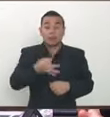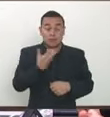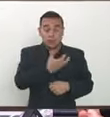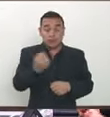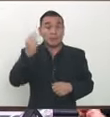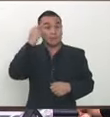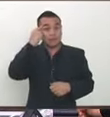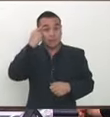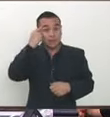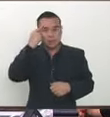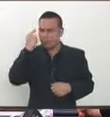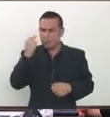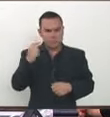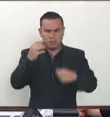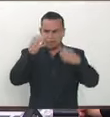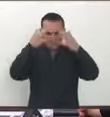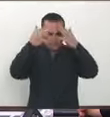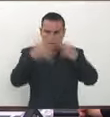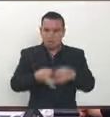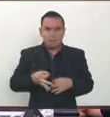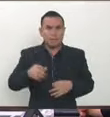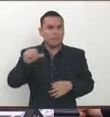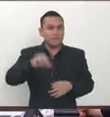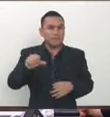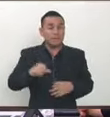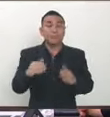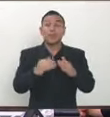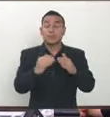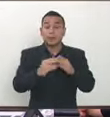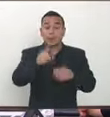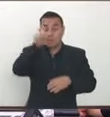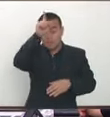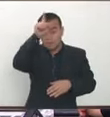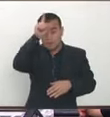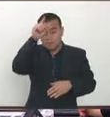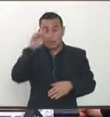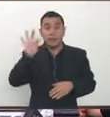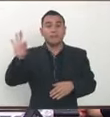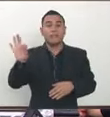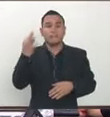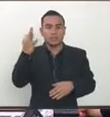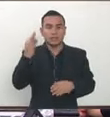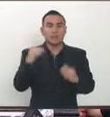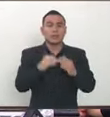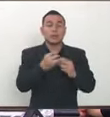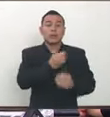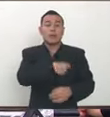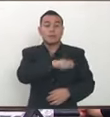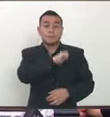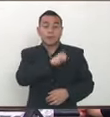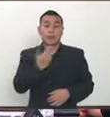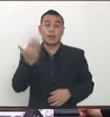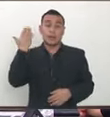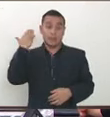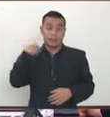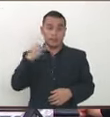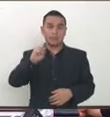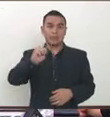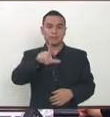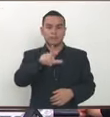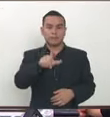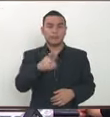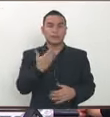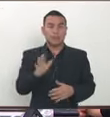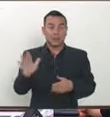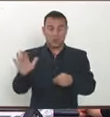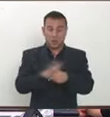decisión. Cerramos otros países como Irán, Alemania, Francia. Terminamos cerrando España y el miércoles pasado decretamos una cuarentena total para